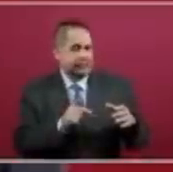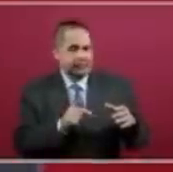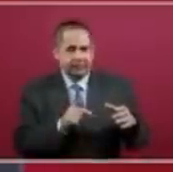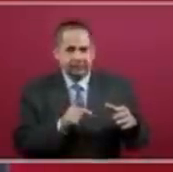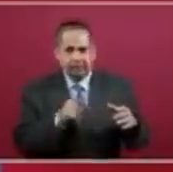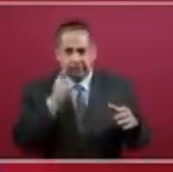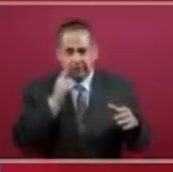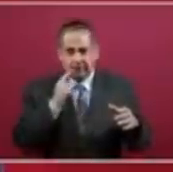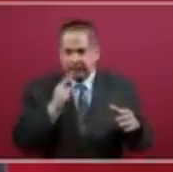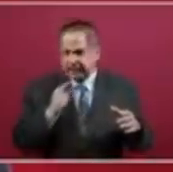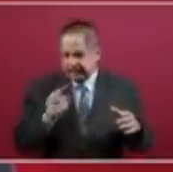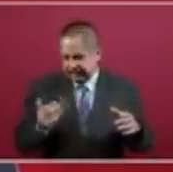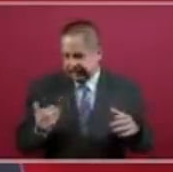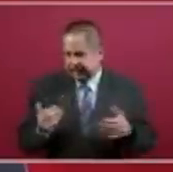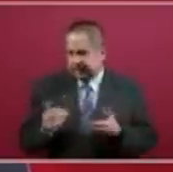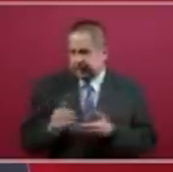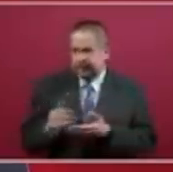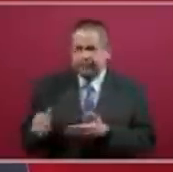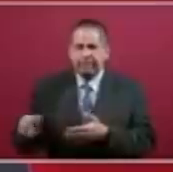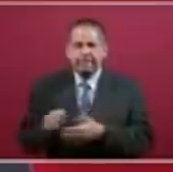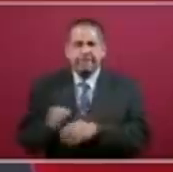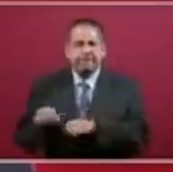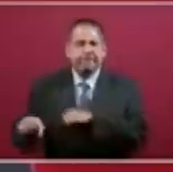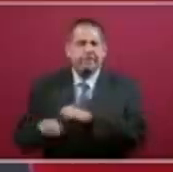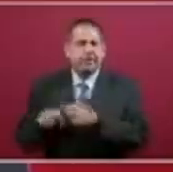se apoyen en la gente